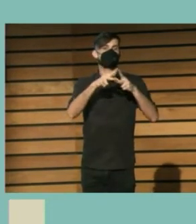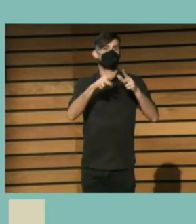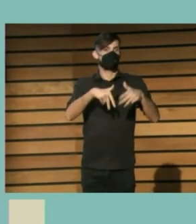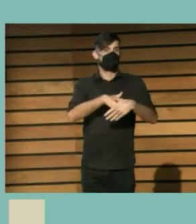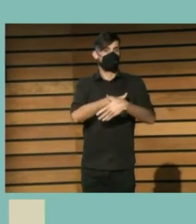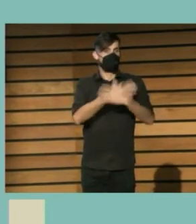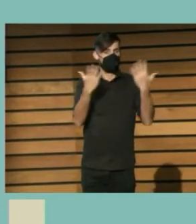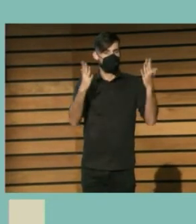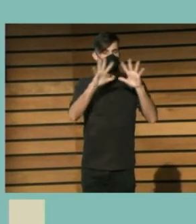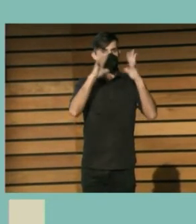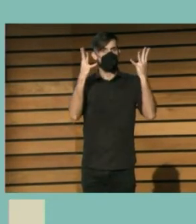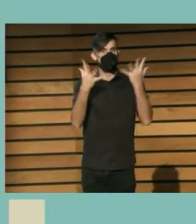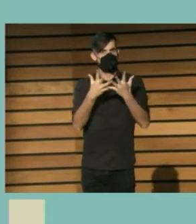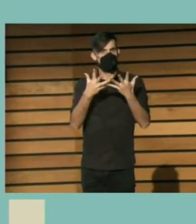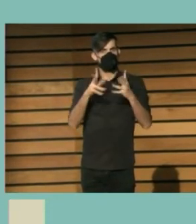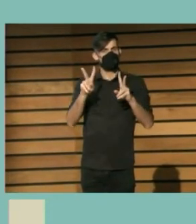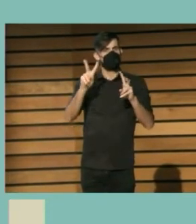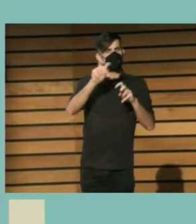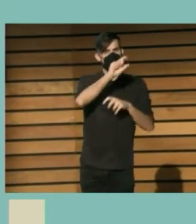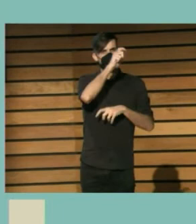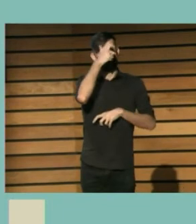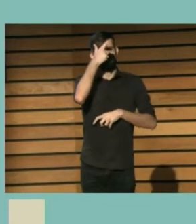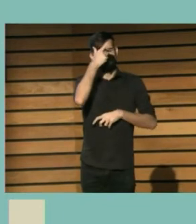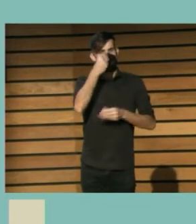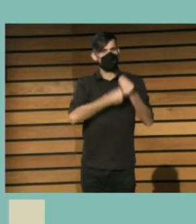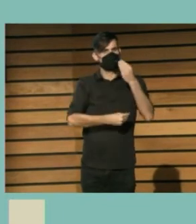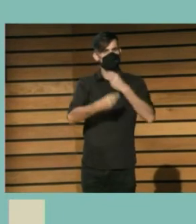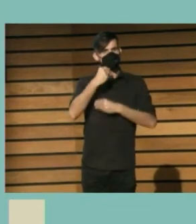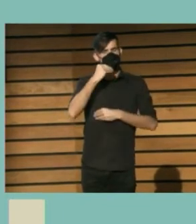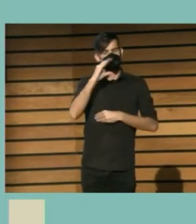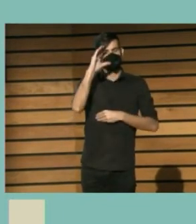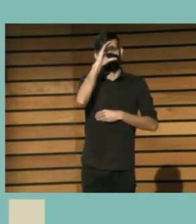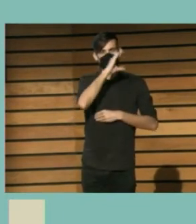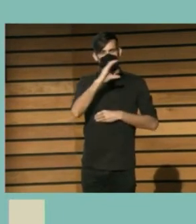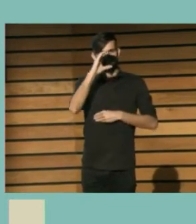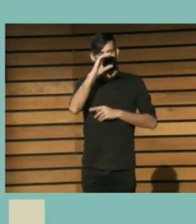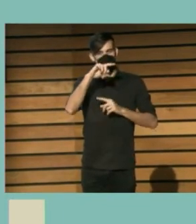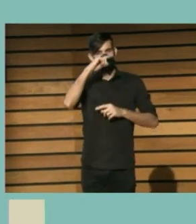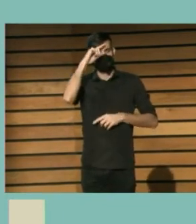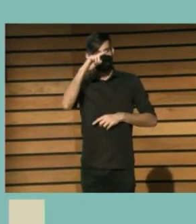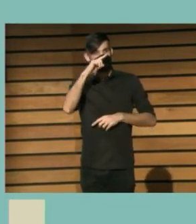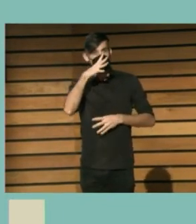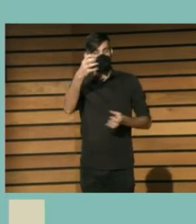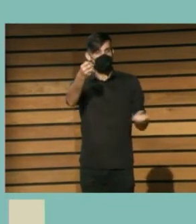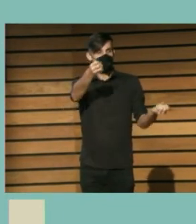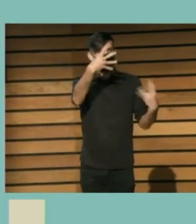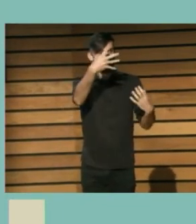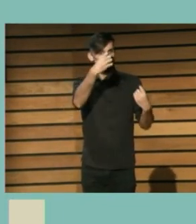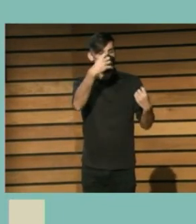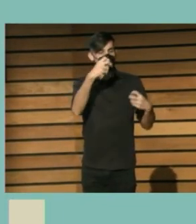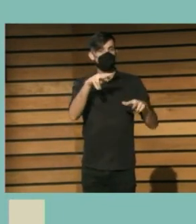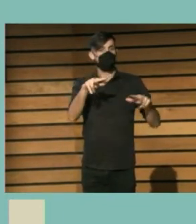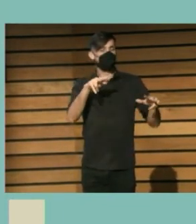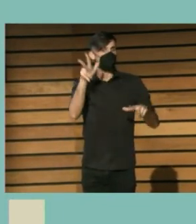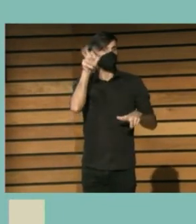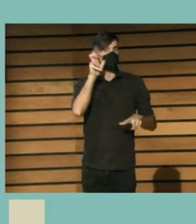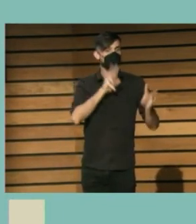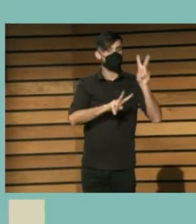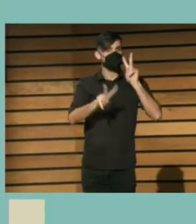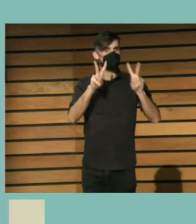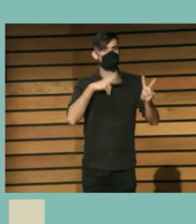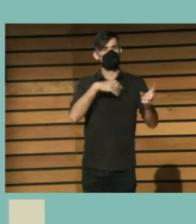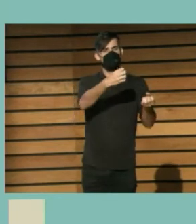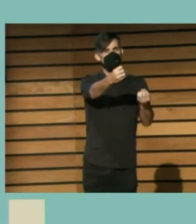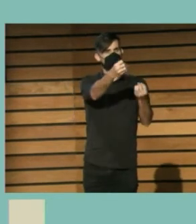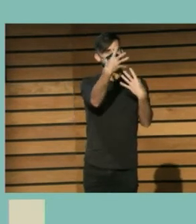nuevo paradigma de consumo de la ciencia y la cultura. Hoy día se consume más información audiovisual, como sabemos, se accede directamente a las